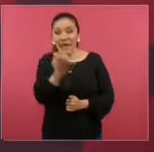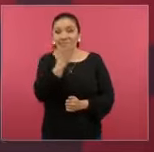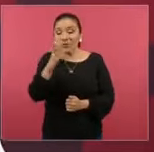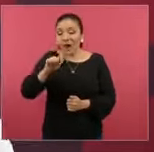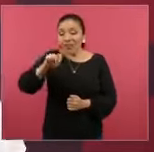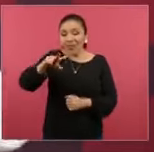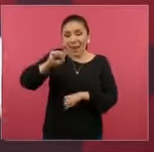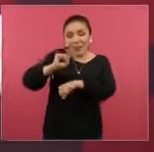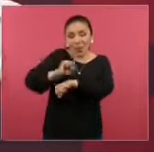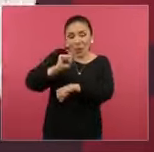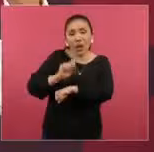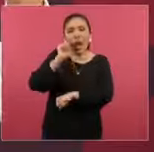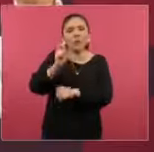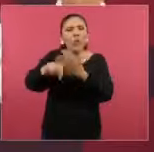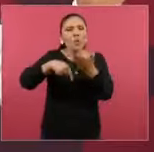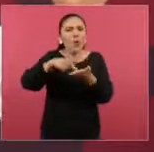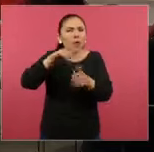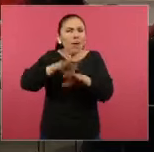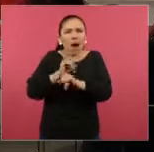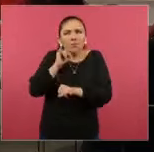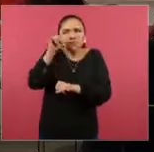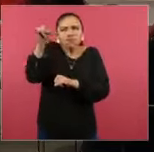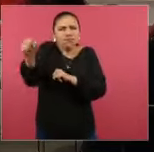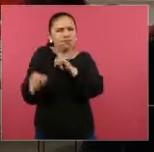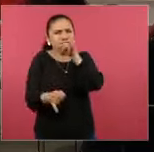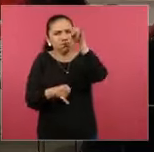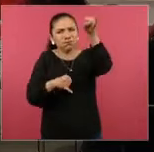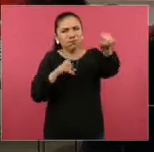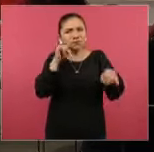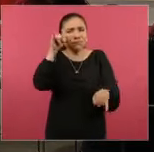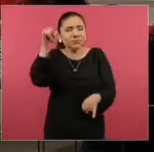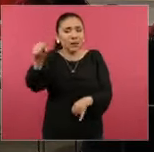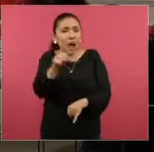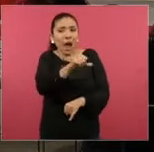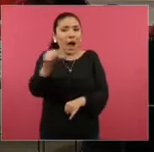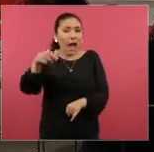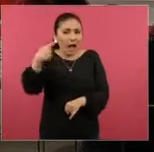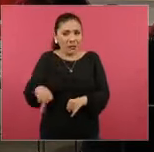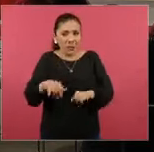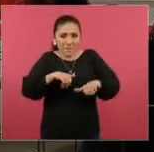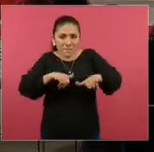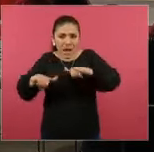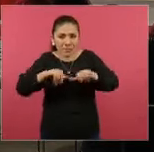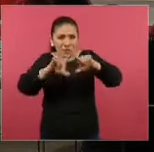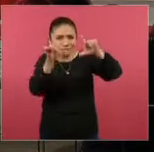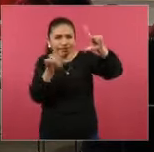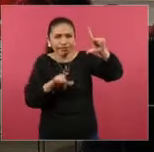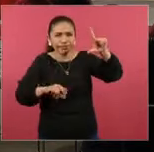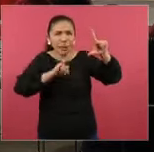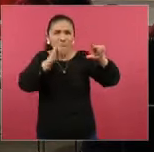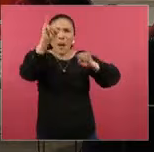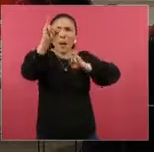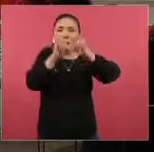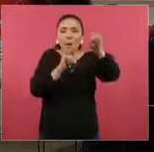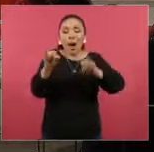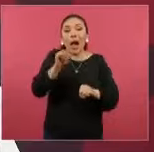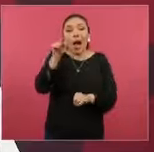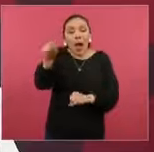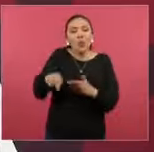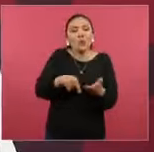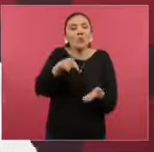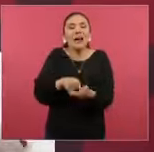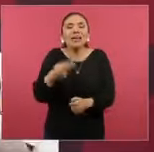telesecundarias hablamos de las zonas más alejadas de la geografía de México. Estamos hablando en lugares donde